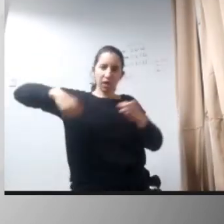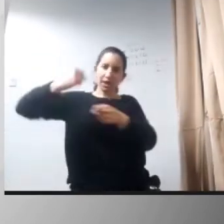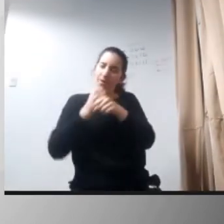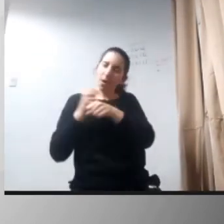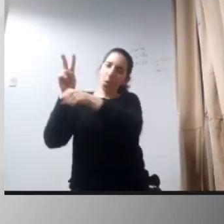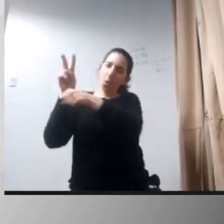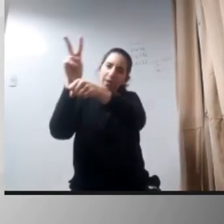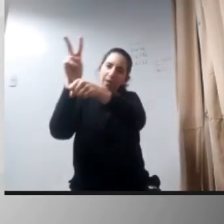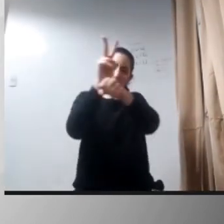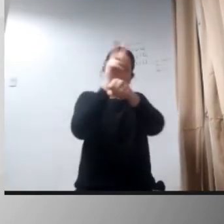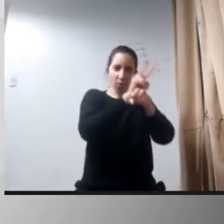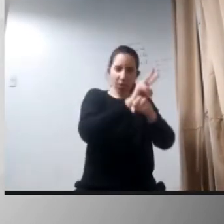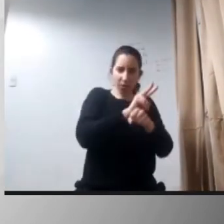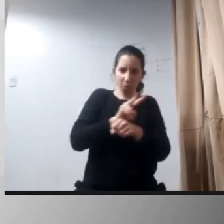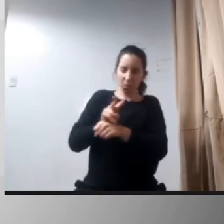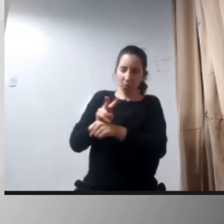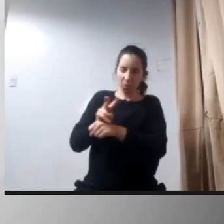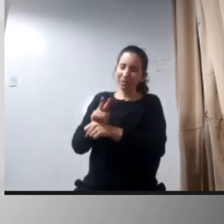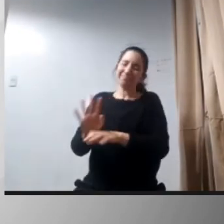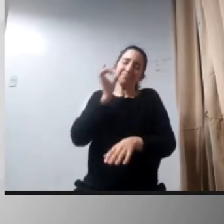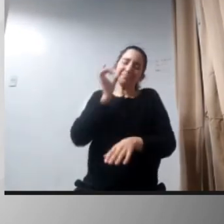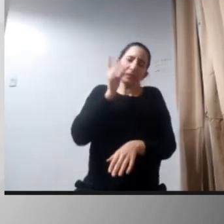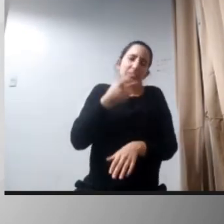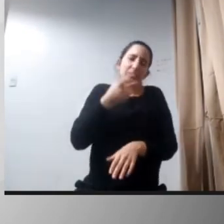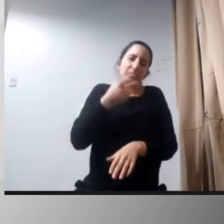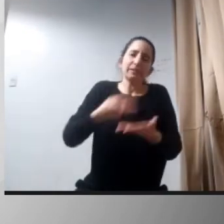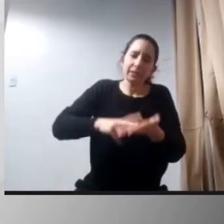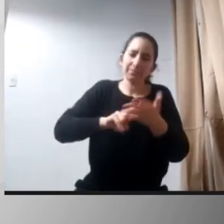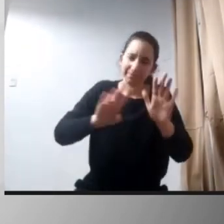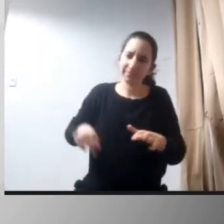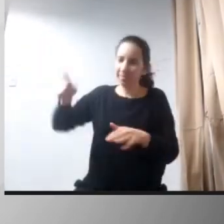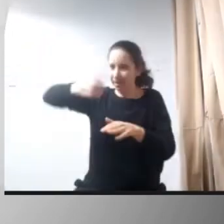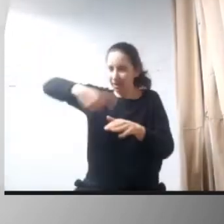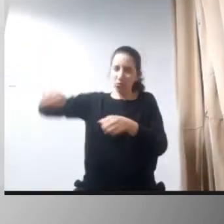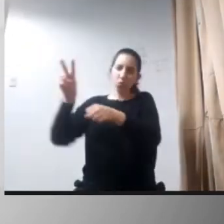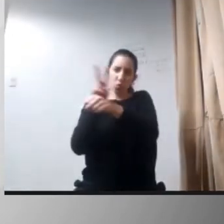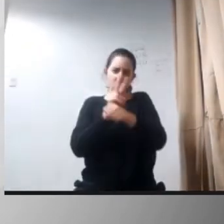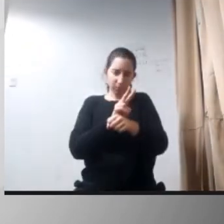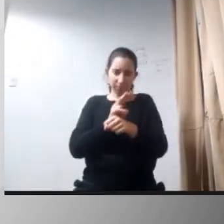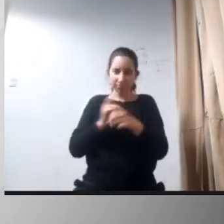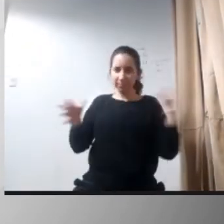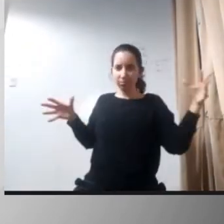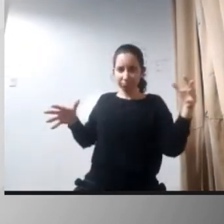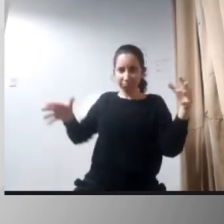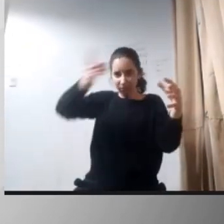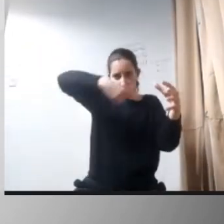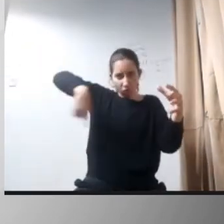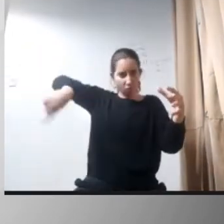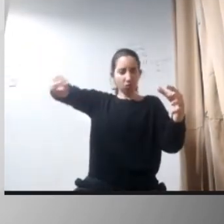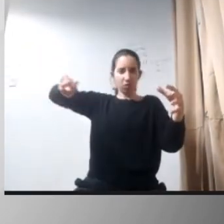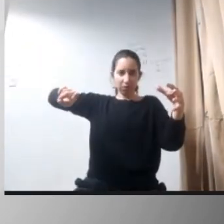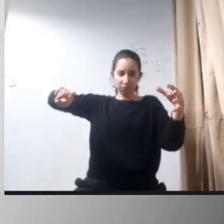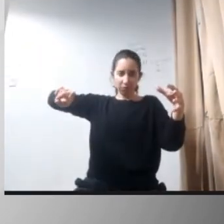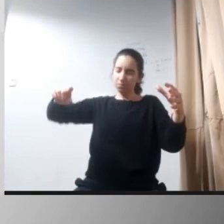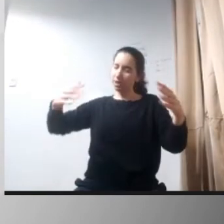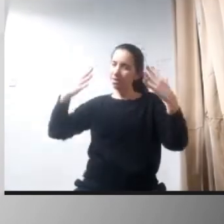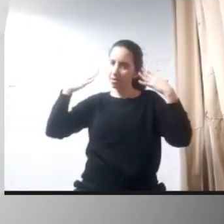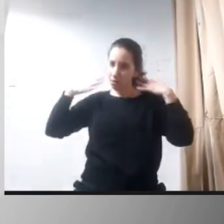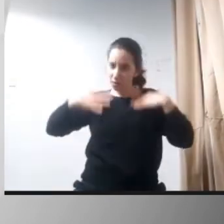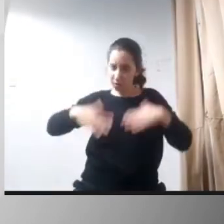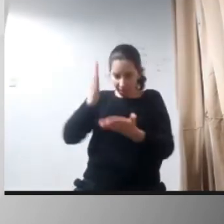y sometidas, perdón por ser tan repetitivo, al monitoreo del cumplimiento de derechos